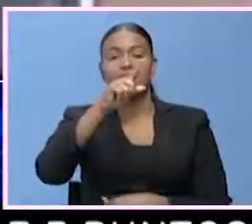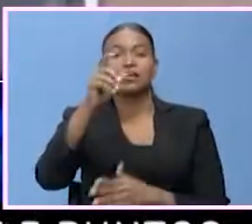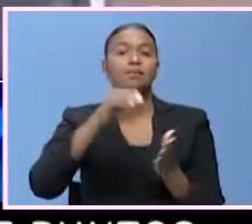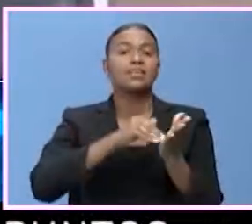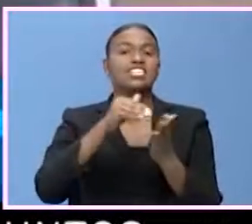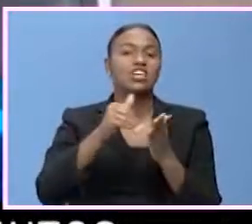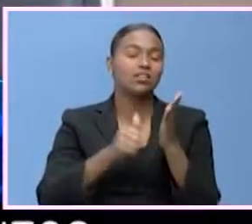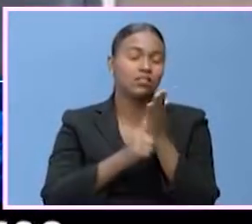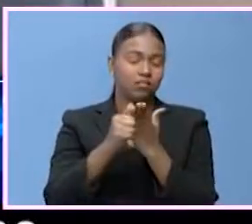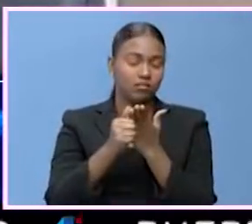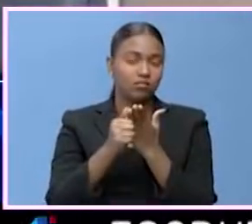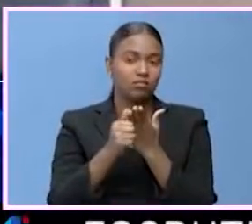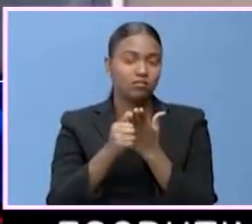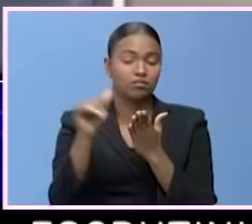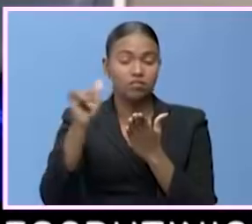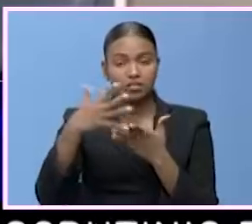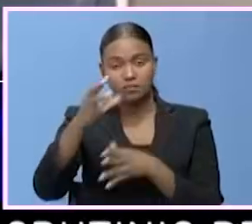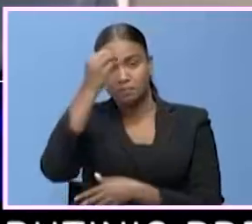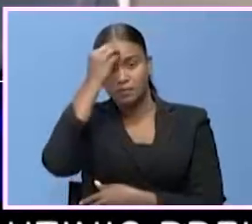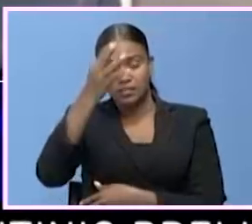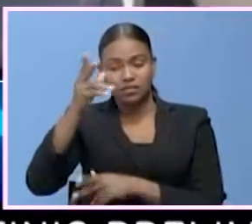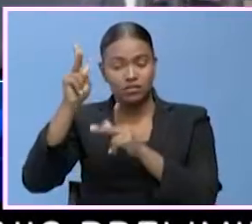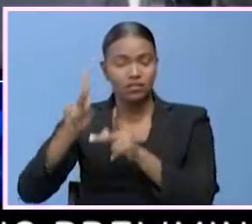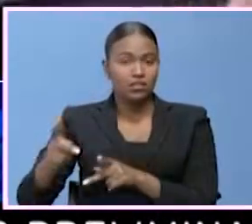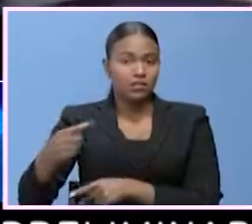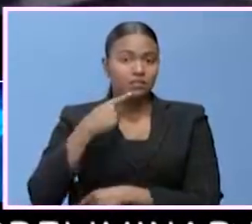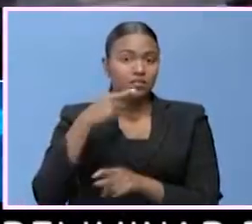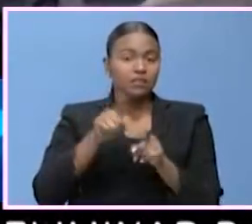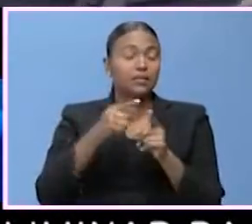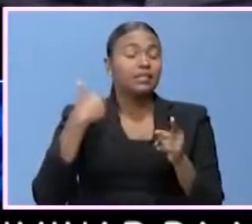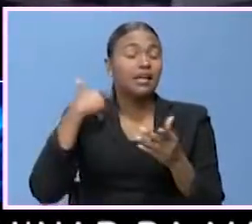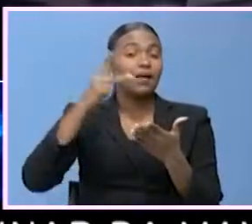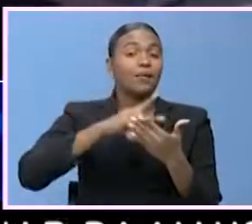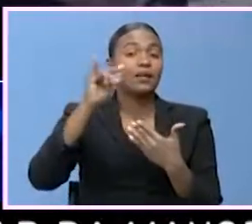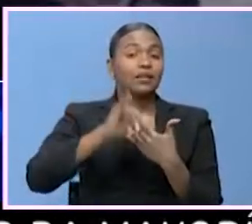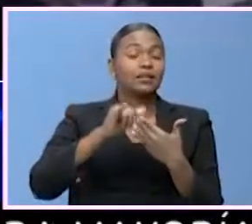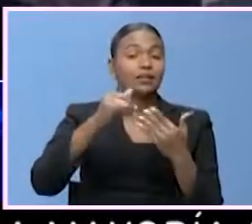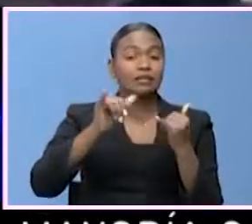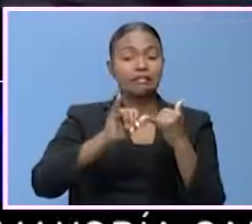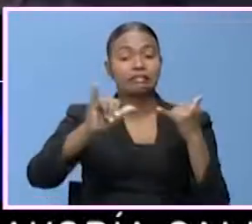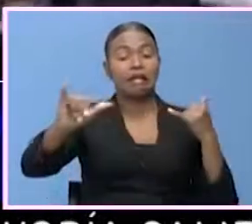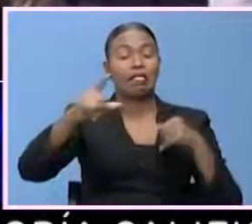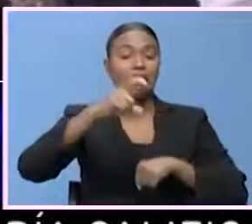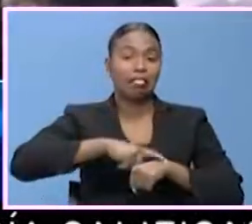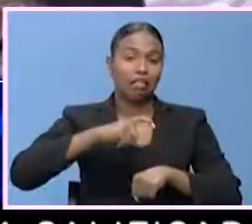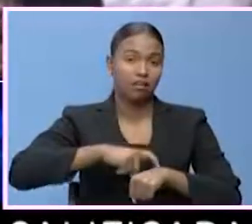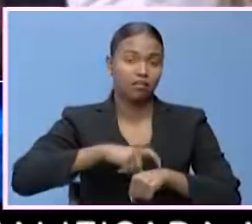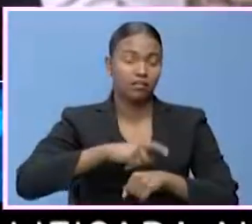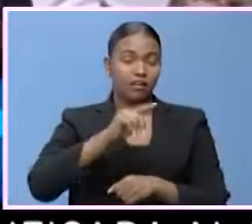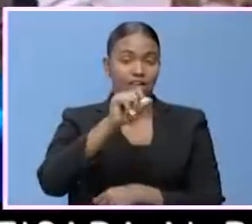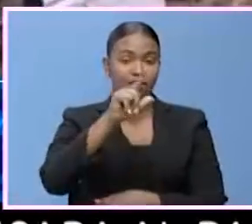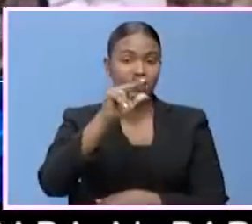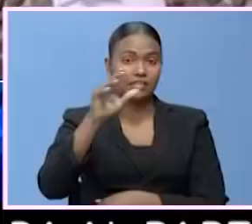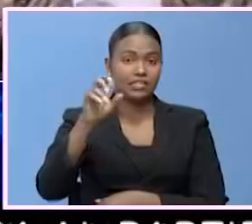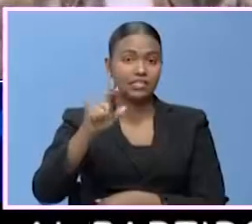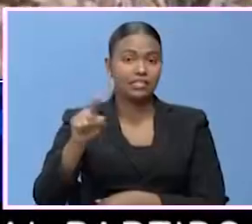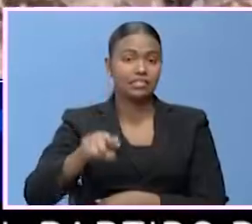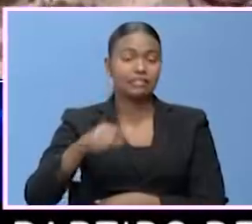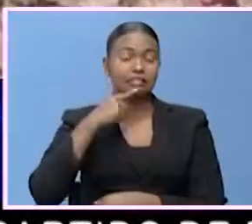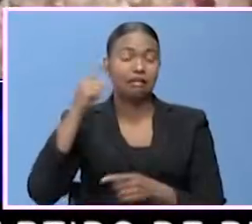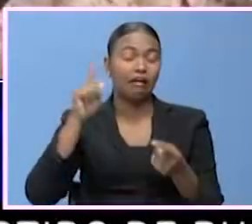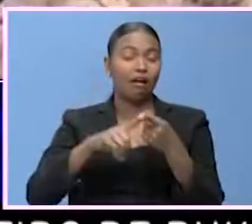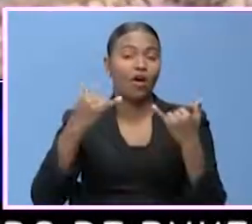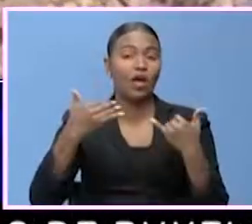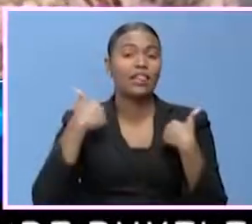millones de dólares. Así lo informó el canciller y se trata de un proyecto a largo plazo. Álvarez dijo que al día de hoy